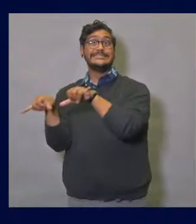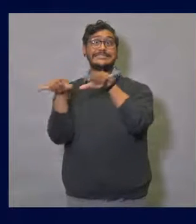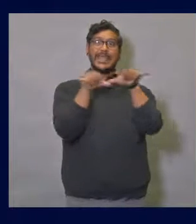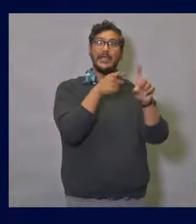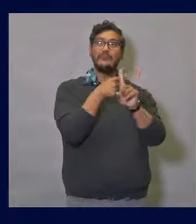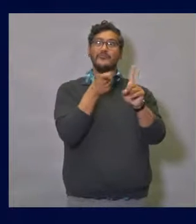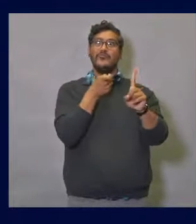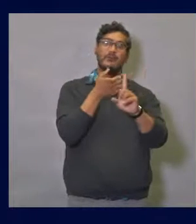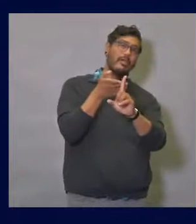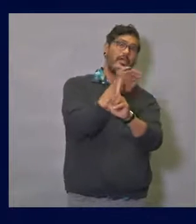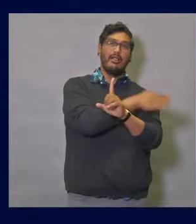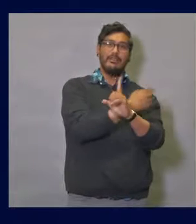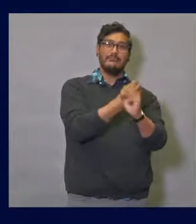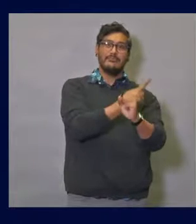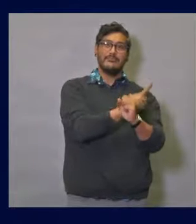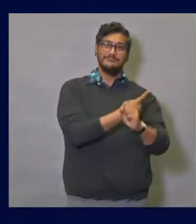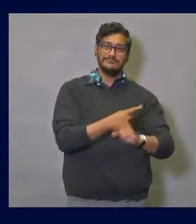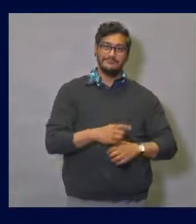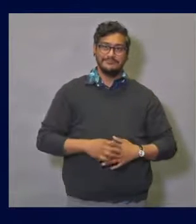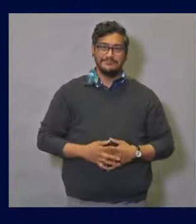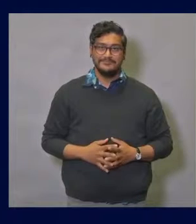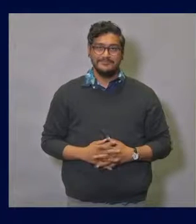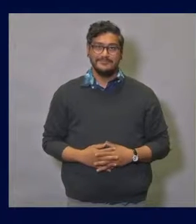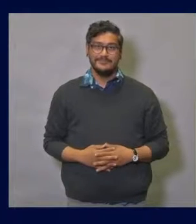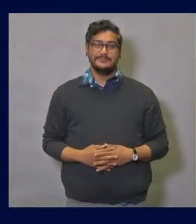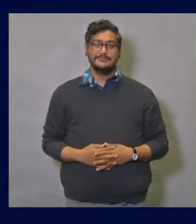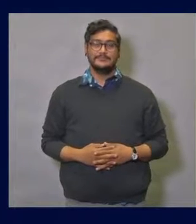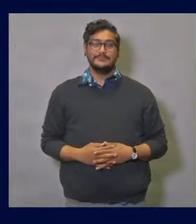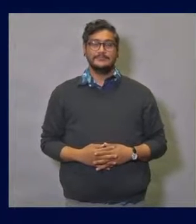pandemia. Next slide, please.